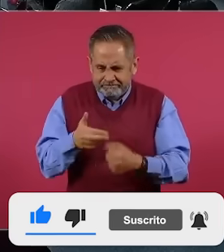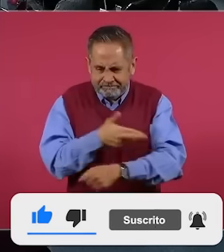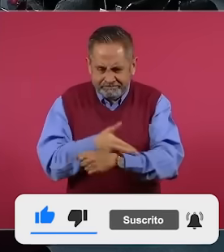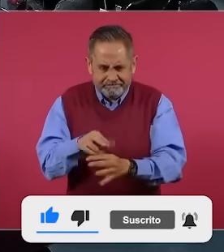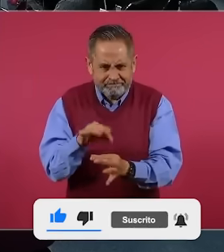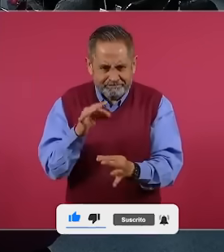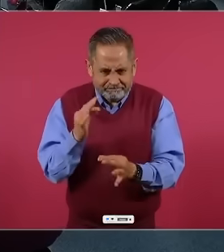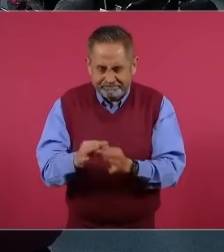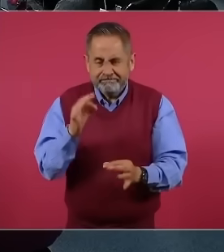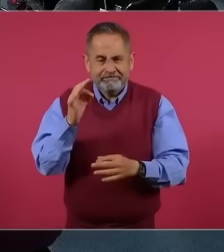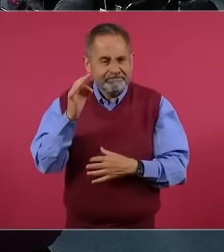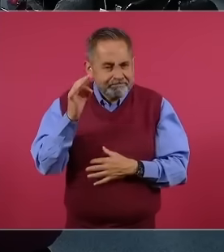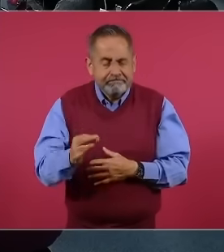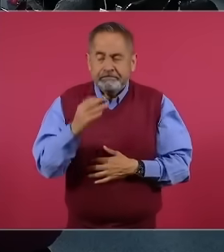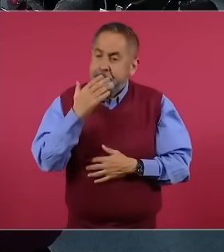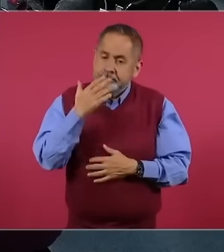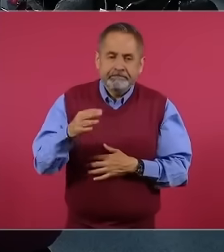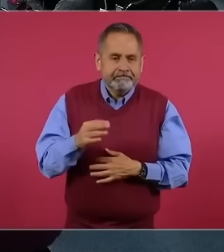acciones